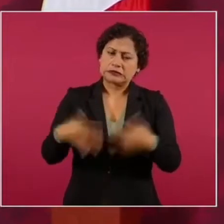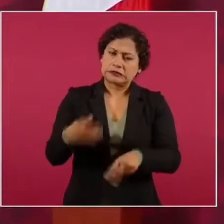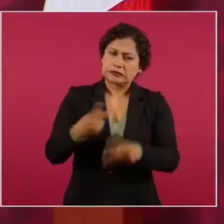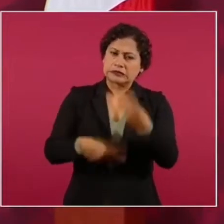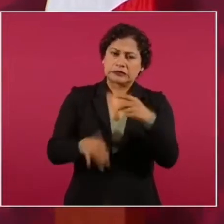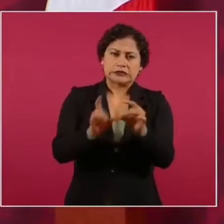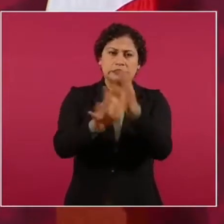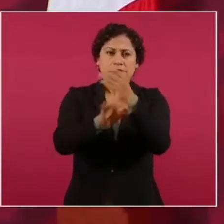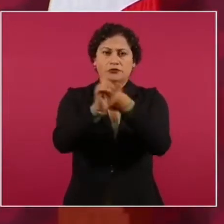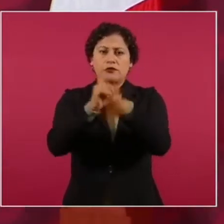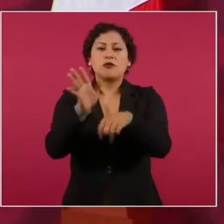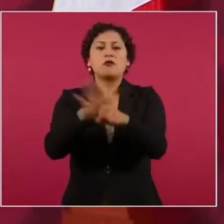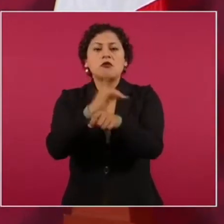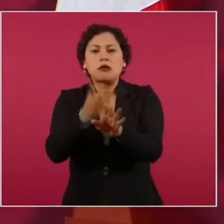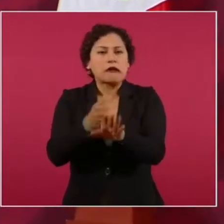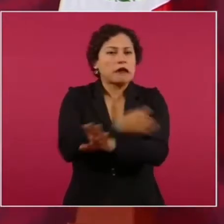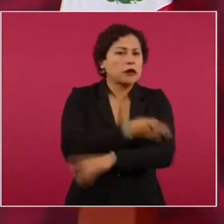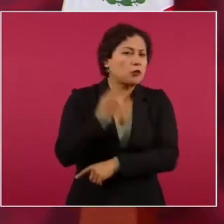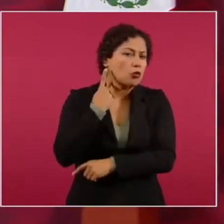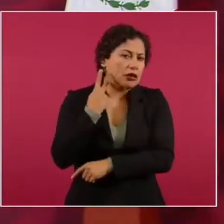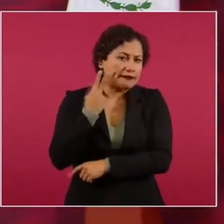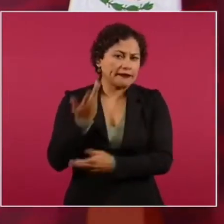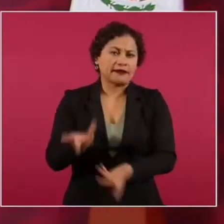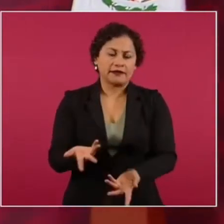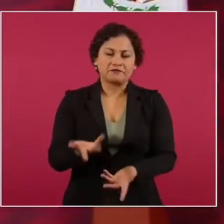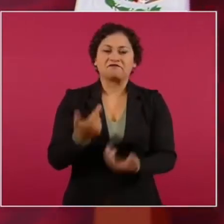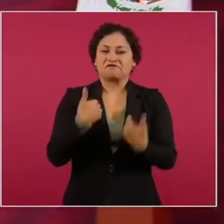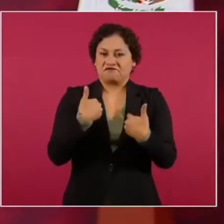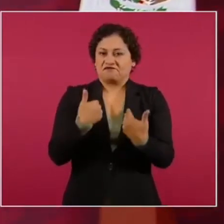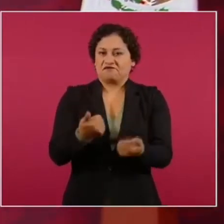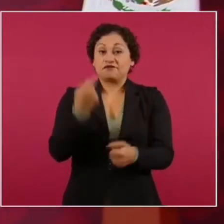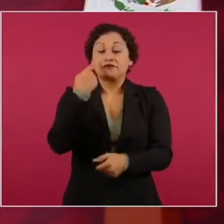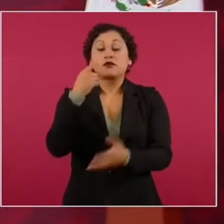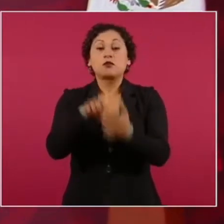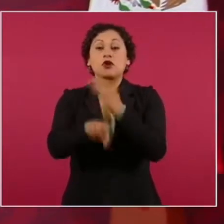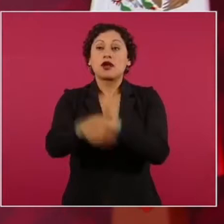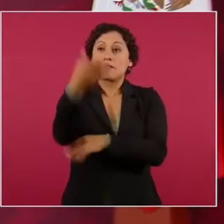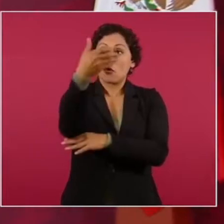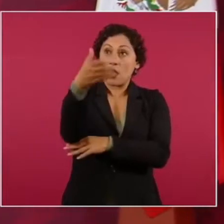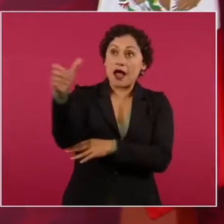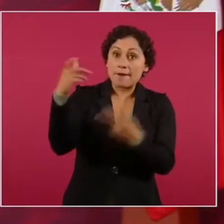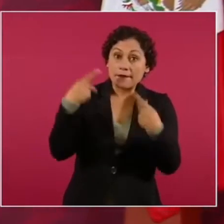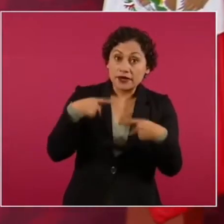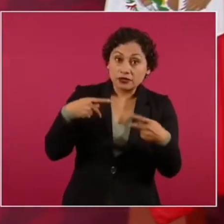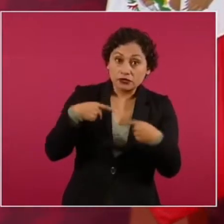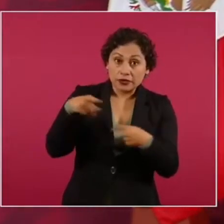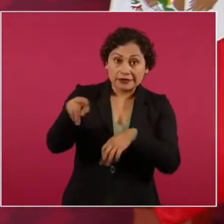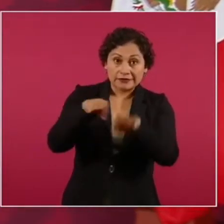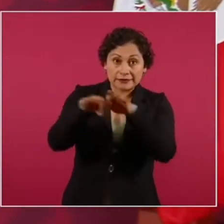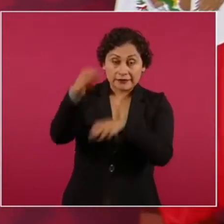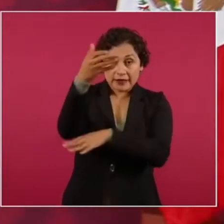también el caso de campesinos que fueron despojados de sus tierras,